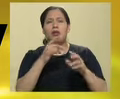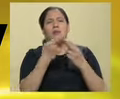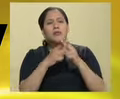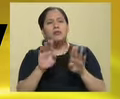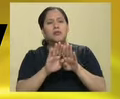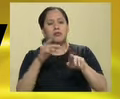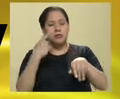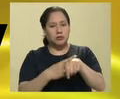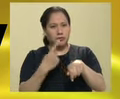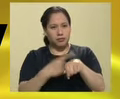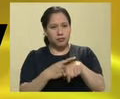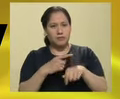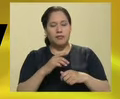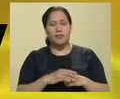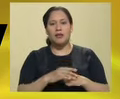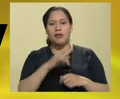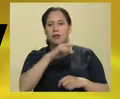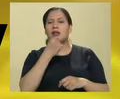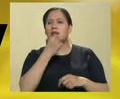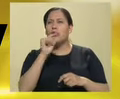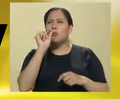este estado confusional.